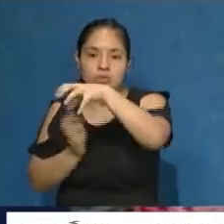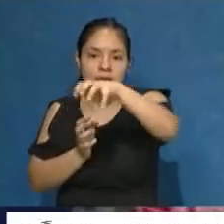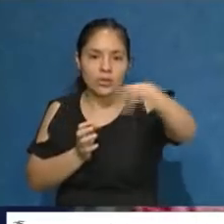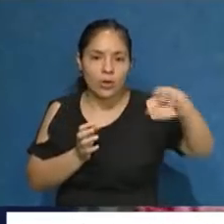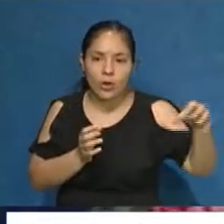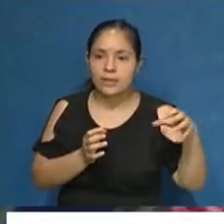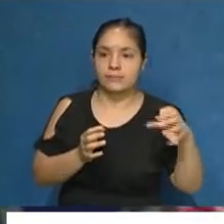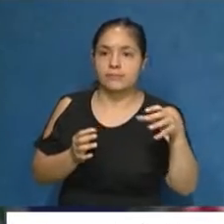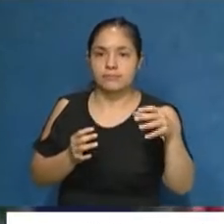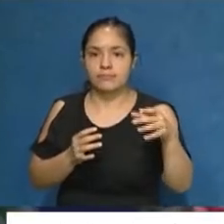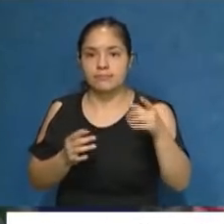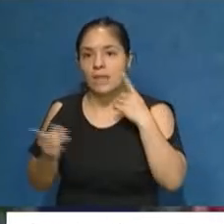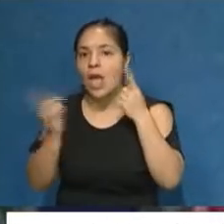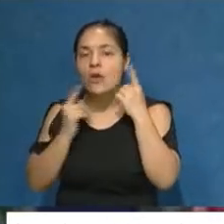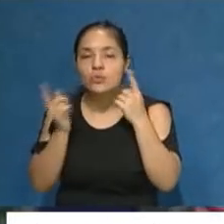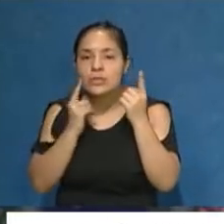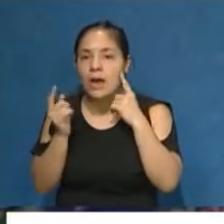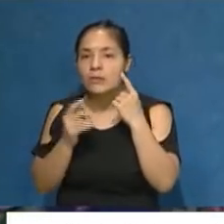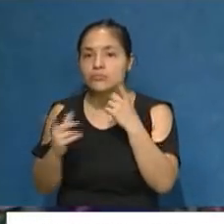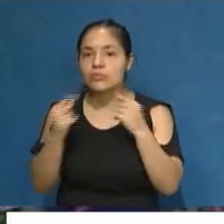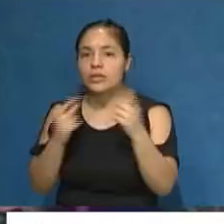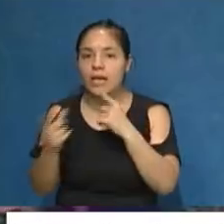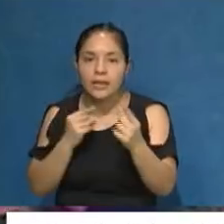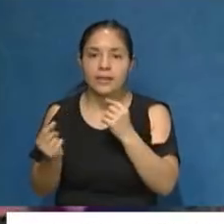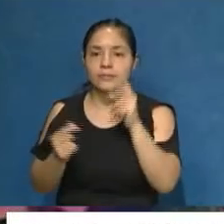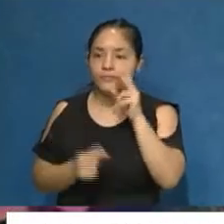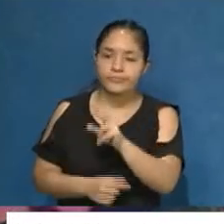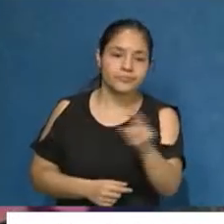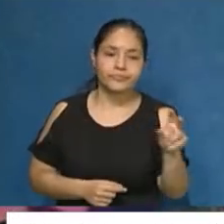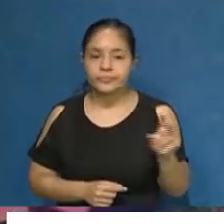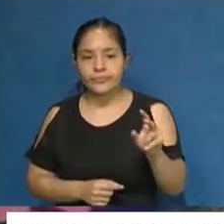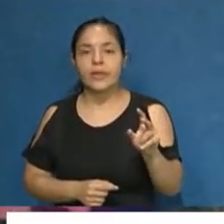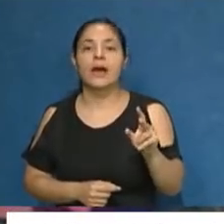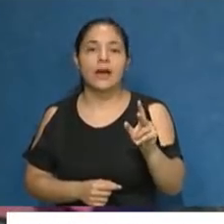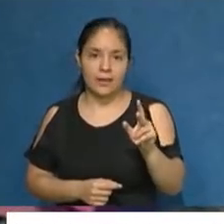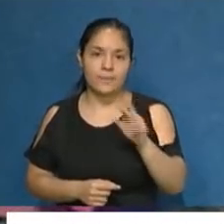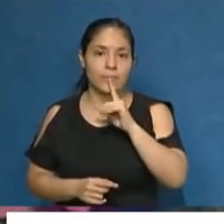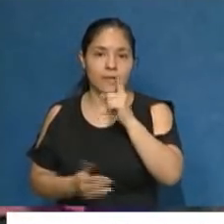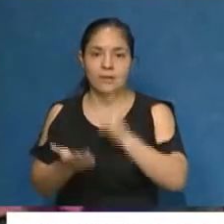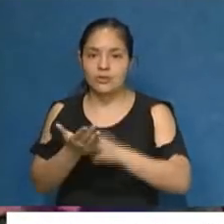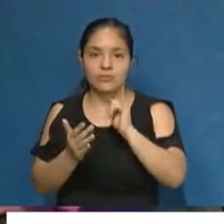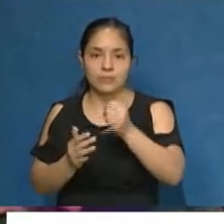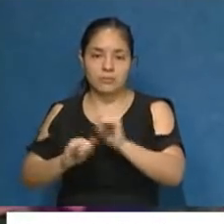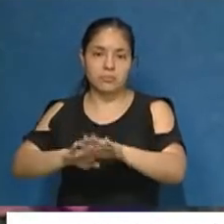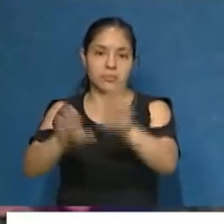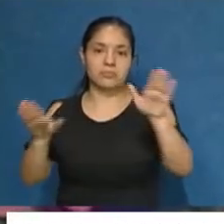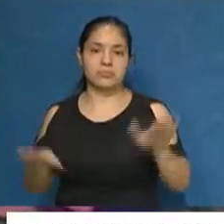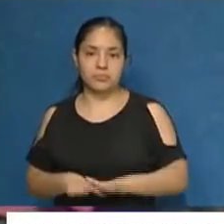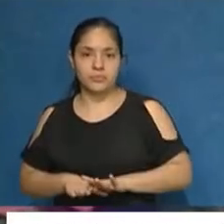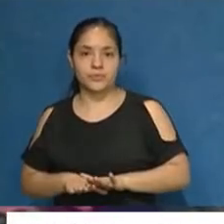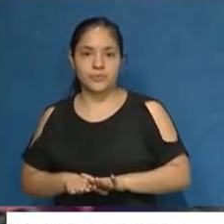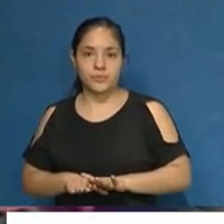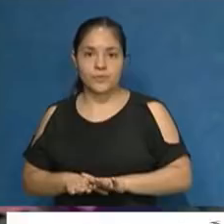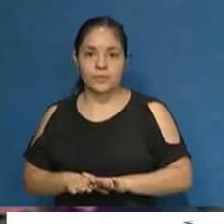algunos protagonistas de este sector, e insisto, hay mucha gente que está en favor de esto, y que tuviera la valentía de tomar la decisión de decir, bueno, volvemos para atrás y de